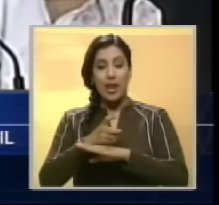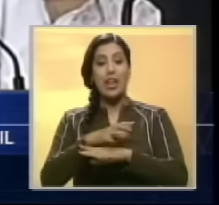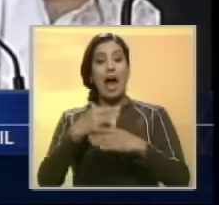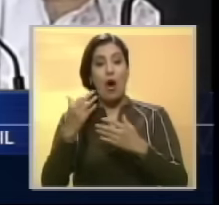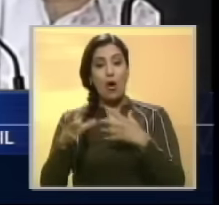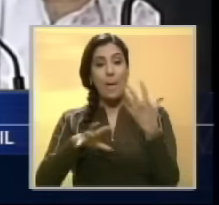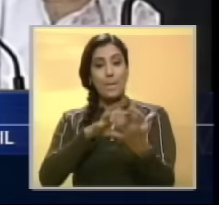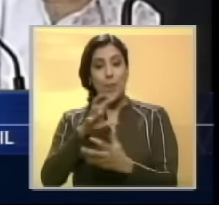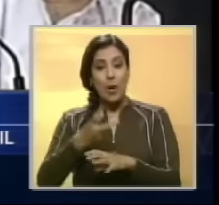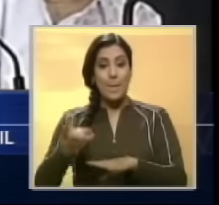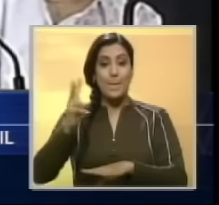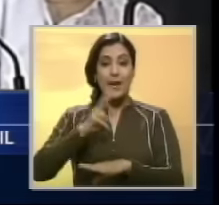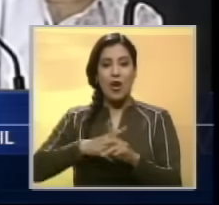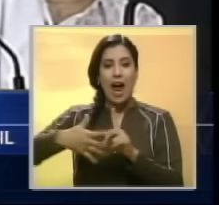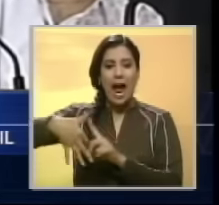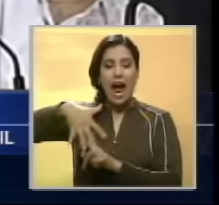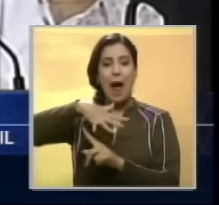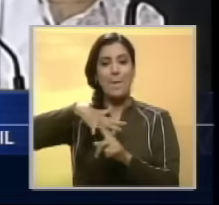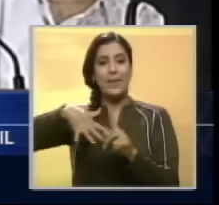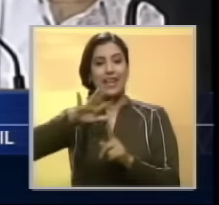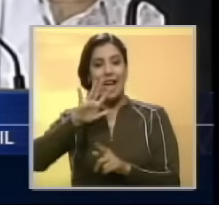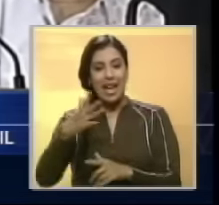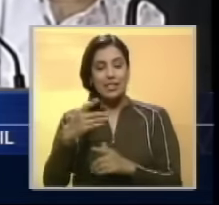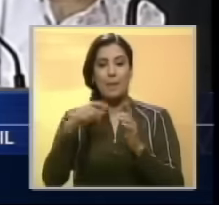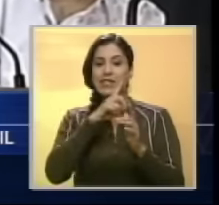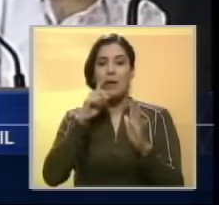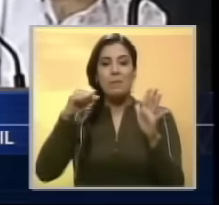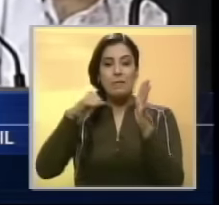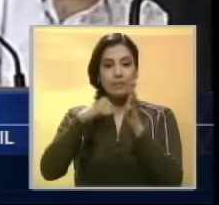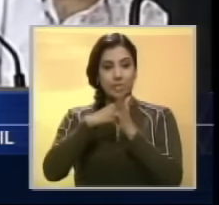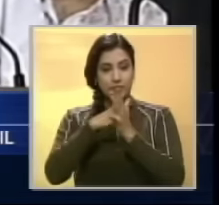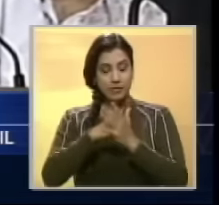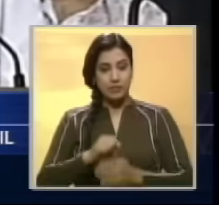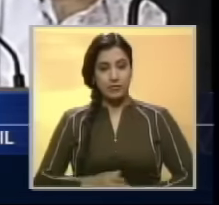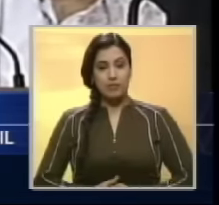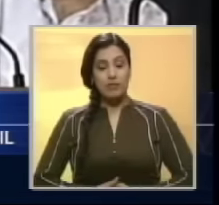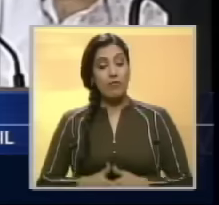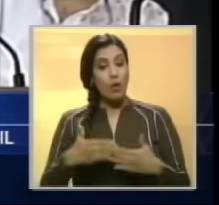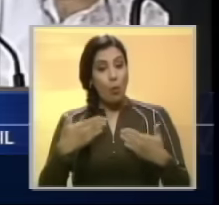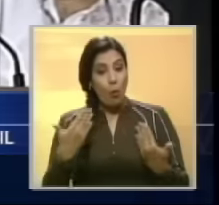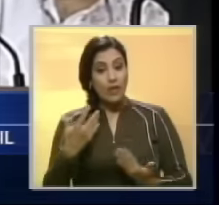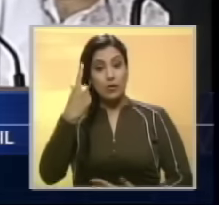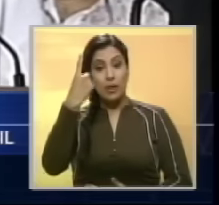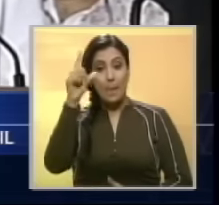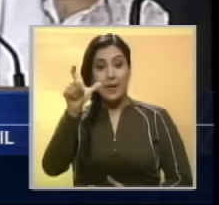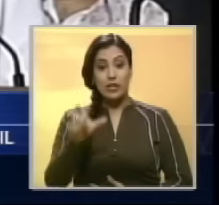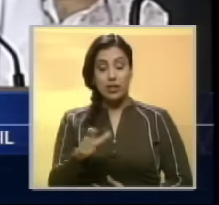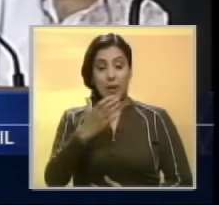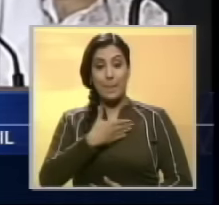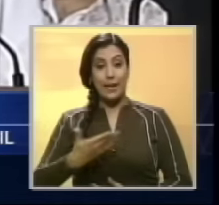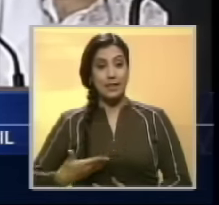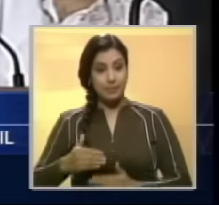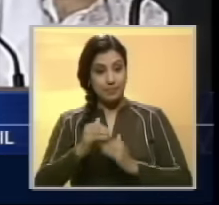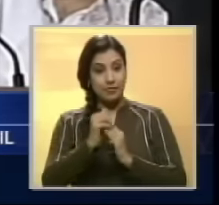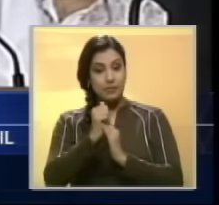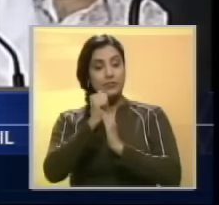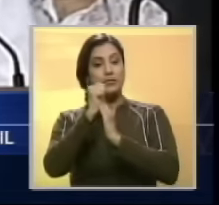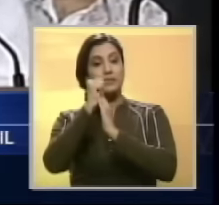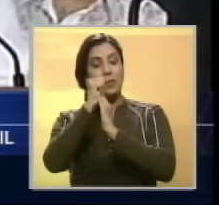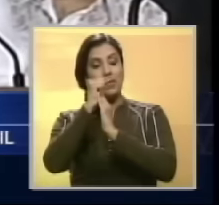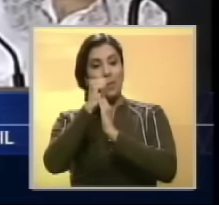así un ambiente propicio para el golpe cuando una presidente electa se